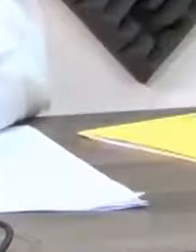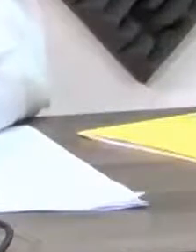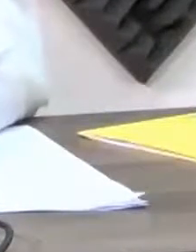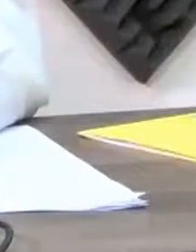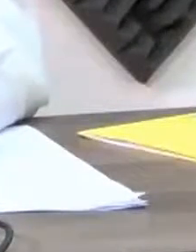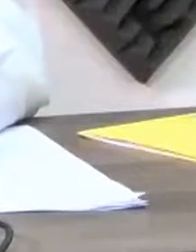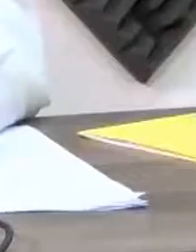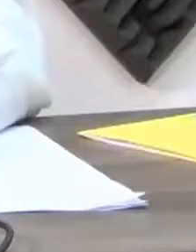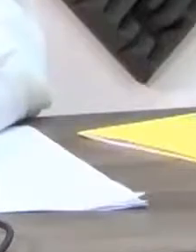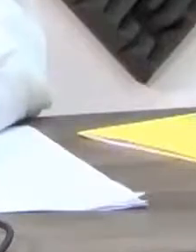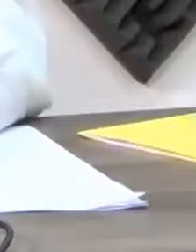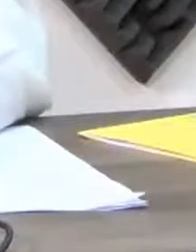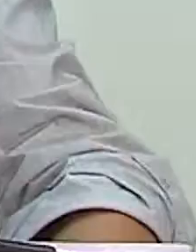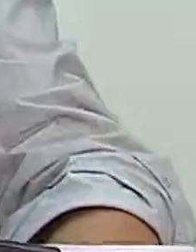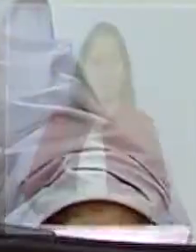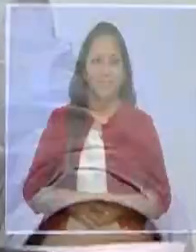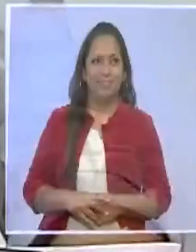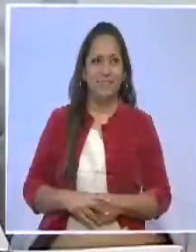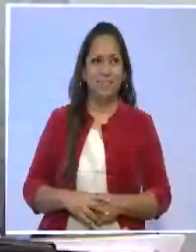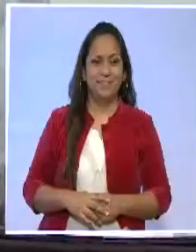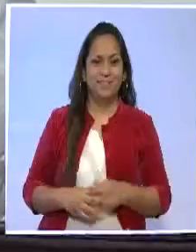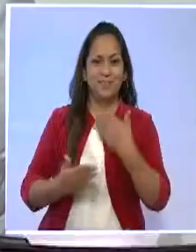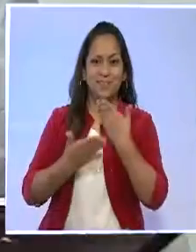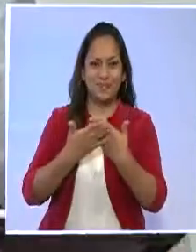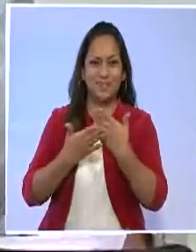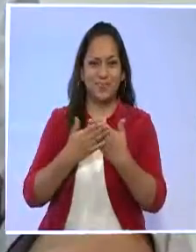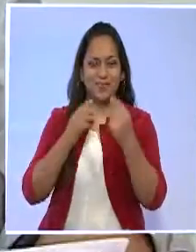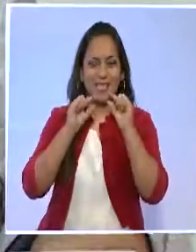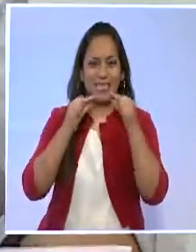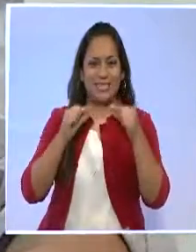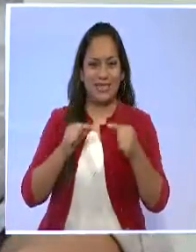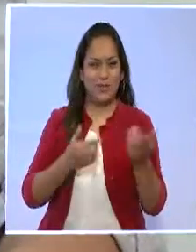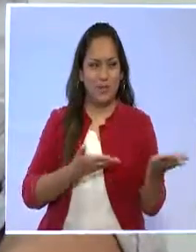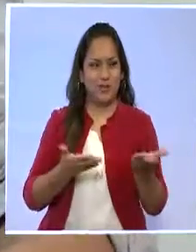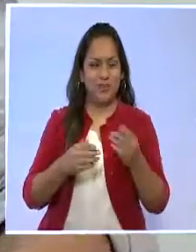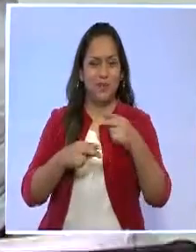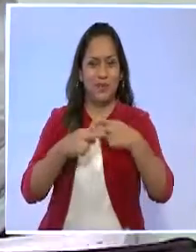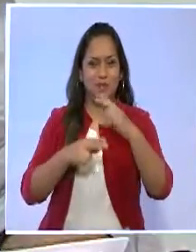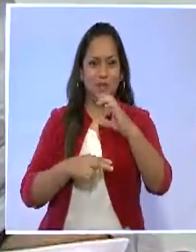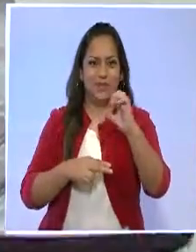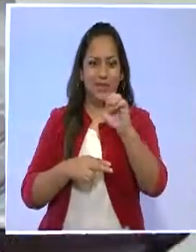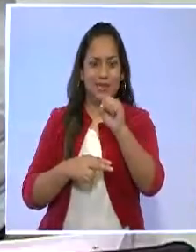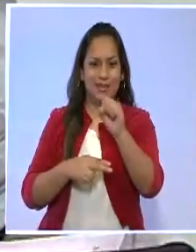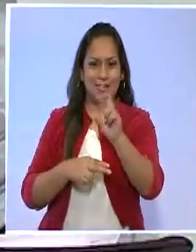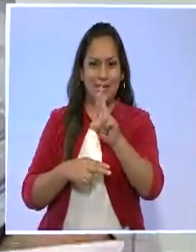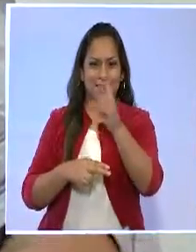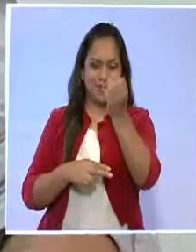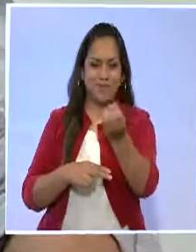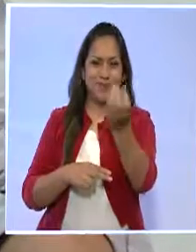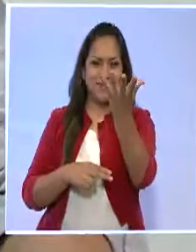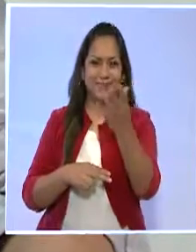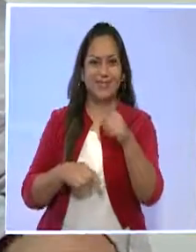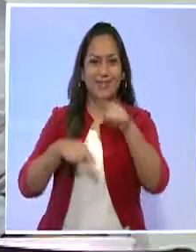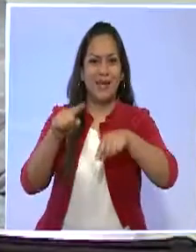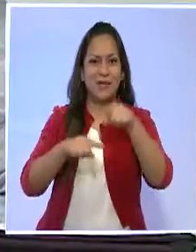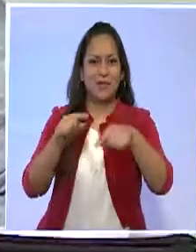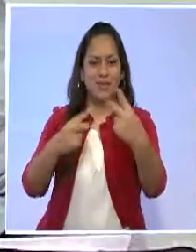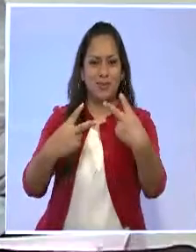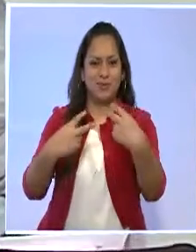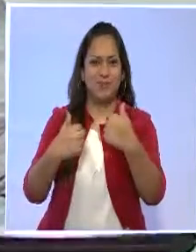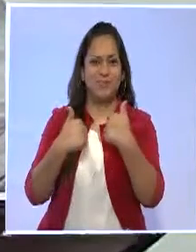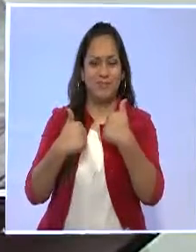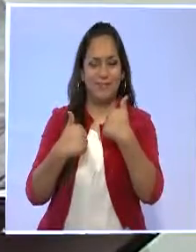bravo así tota manta gracias 12 citar muy buenos días amigas amigos oyentes y también televidentes